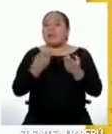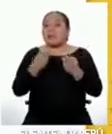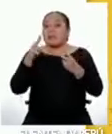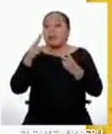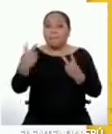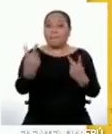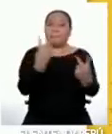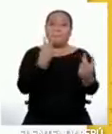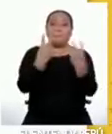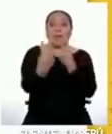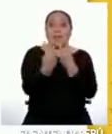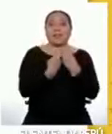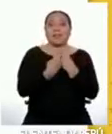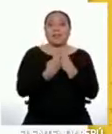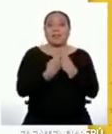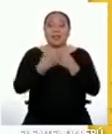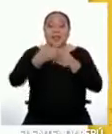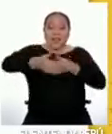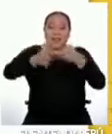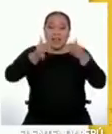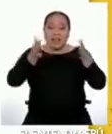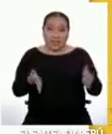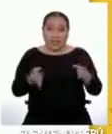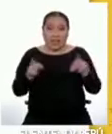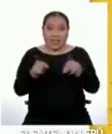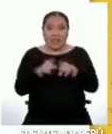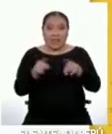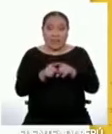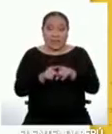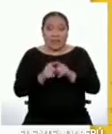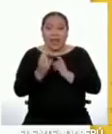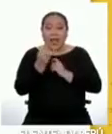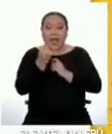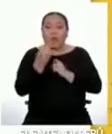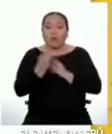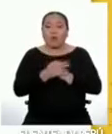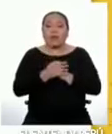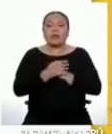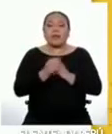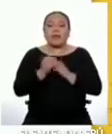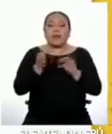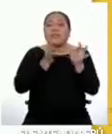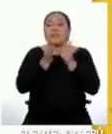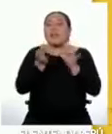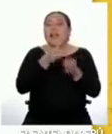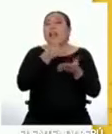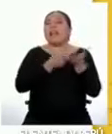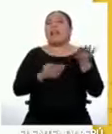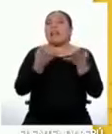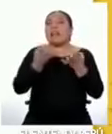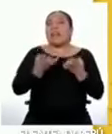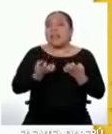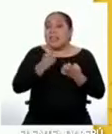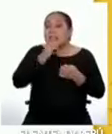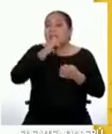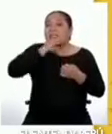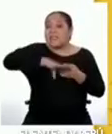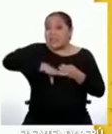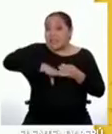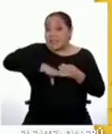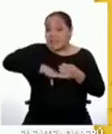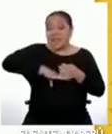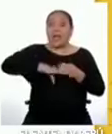Son acotaciones de escena y también son pertinentes para expresar las intenciones de los personajes. Las